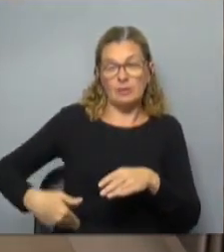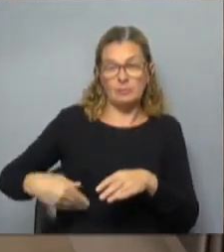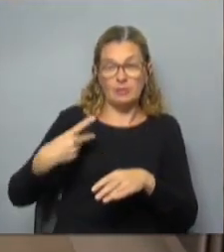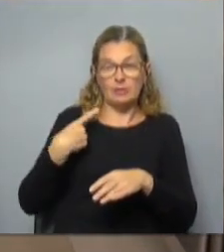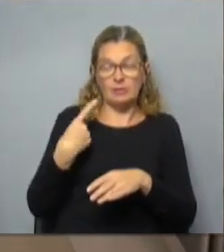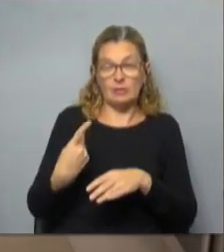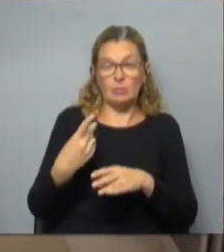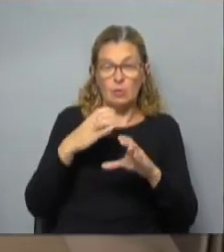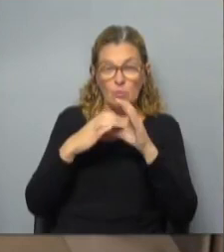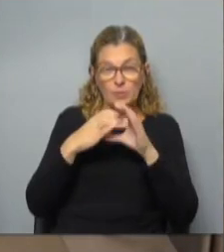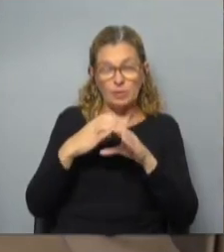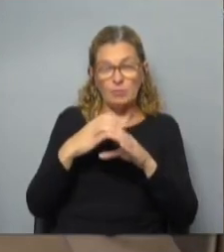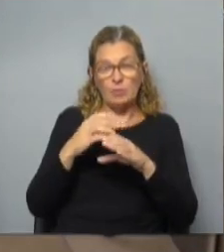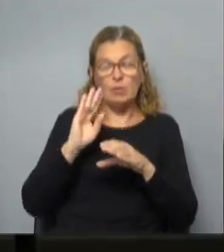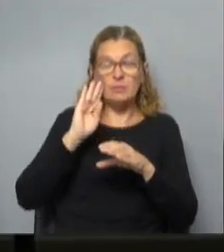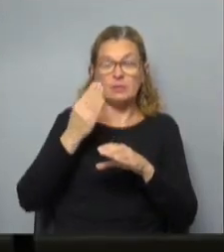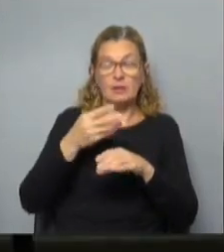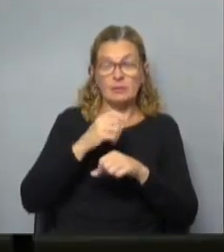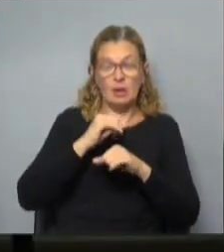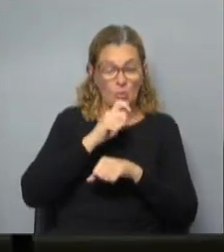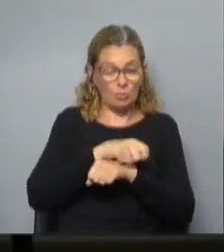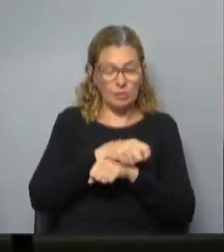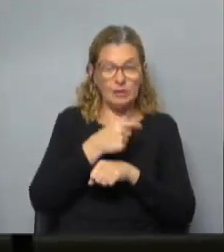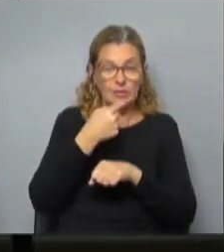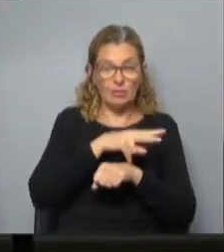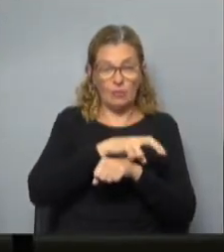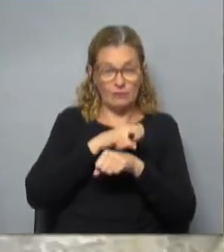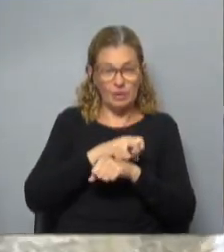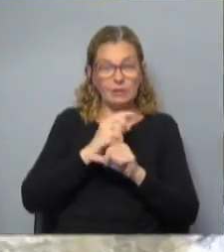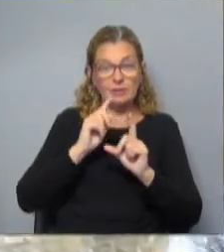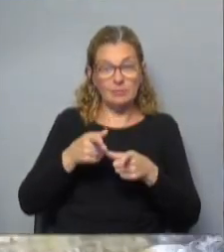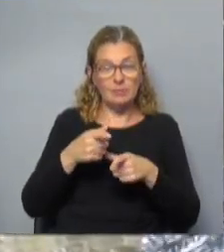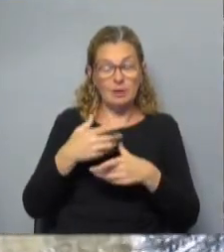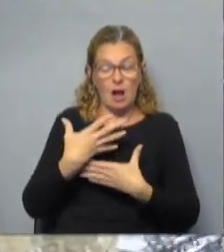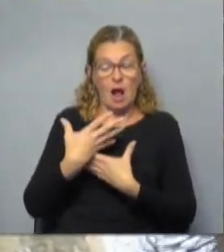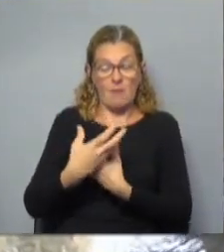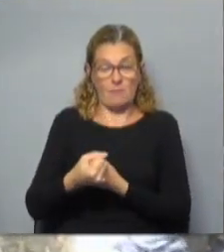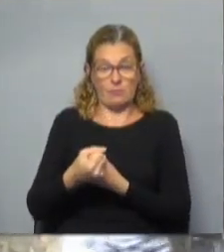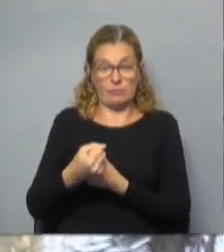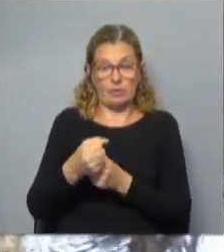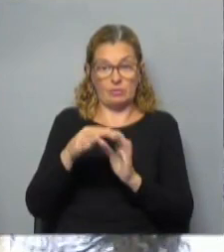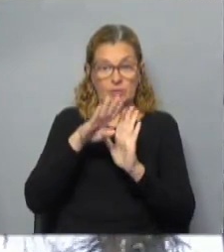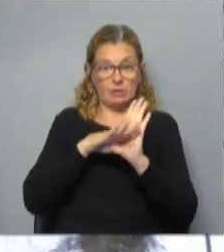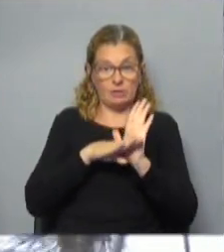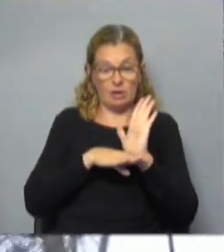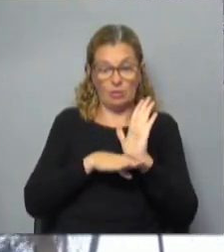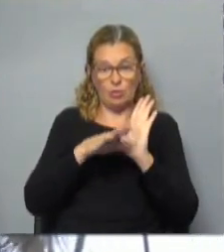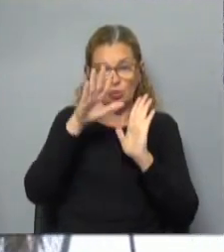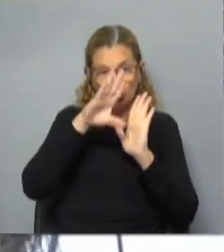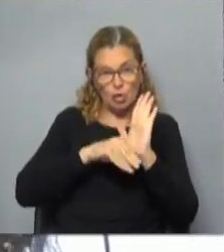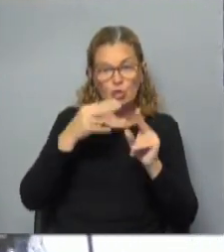se comunicó con los representantes de la justicia actuantes y con el fiscal de corte para poner a disposición el listado de participantes